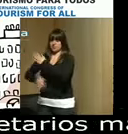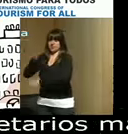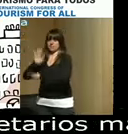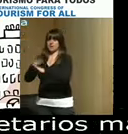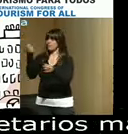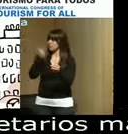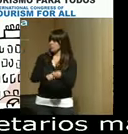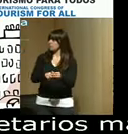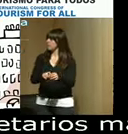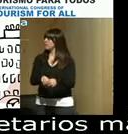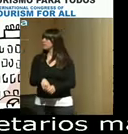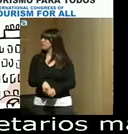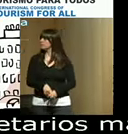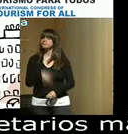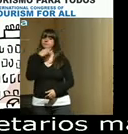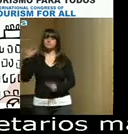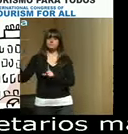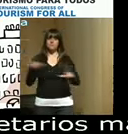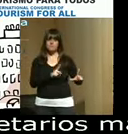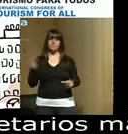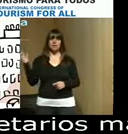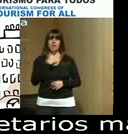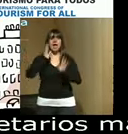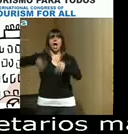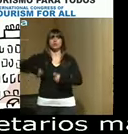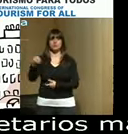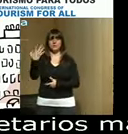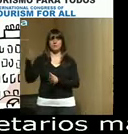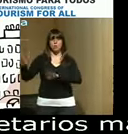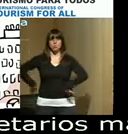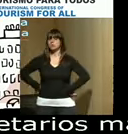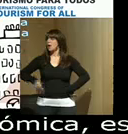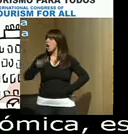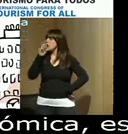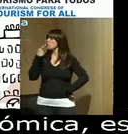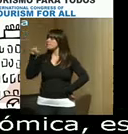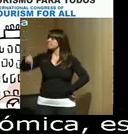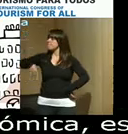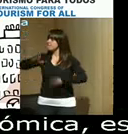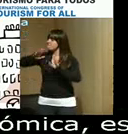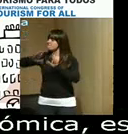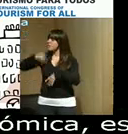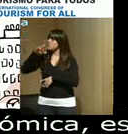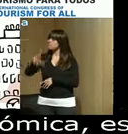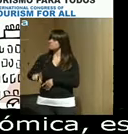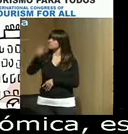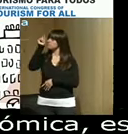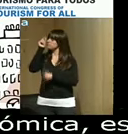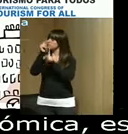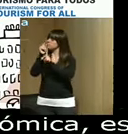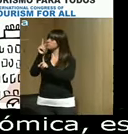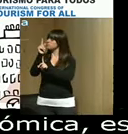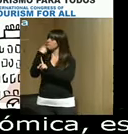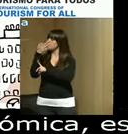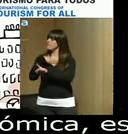¿De acuerdo? Pasamos, por favor. Ya la última transparencia. Yo me voy a quedar ahora aquí al final con lo que